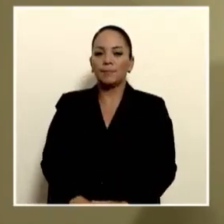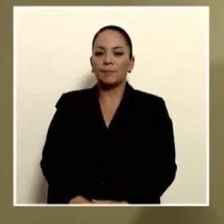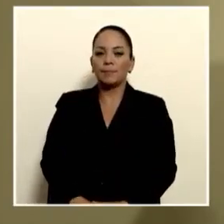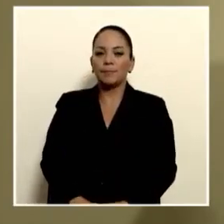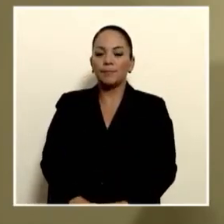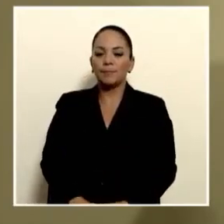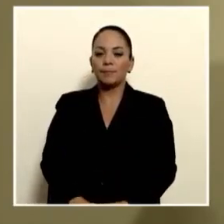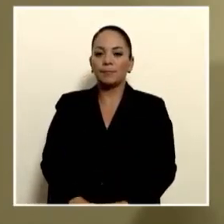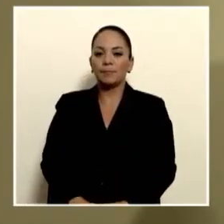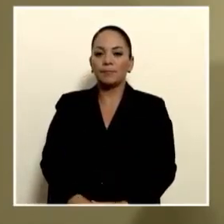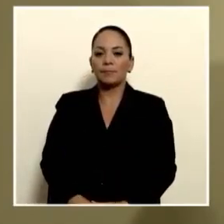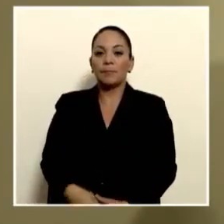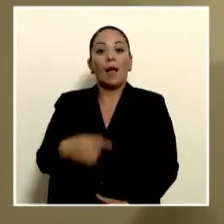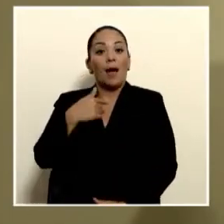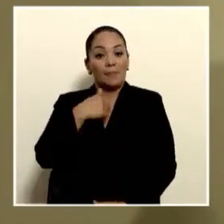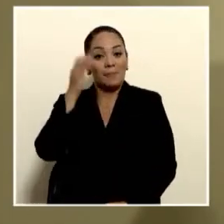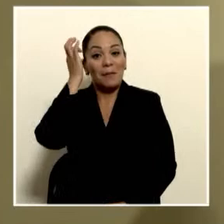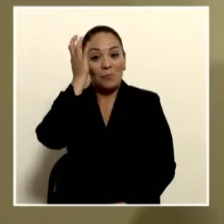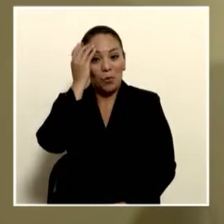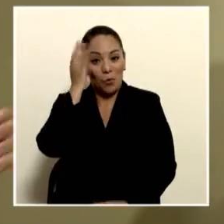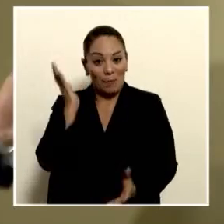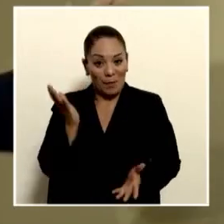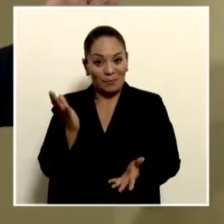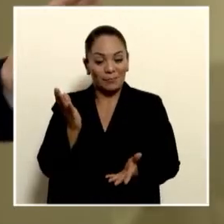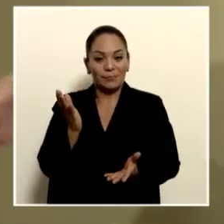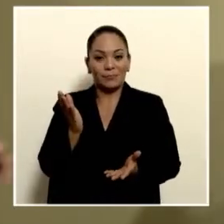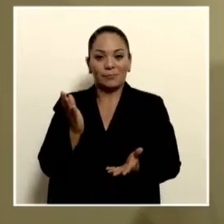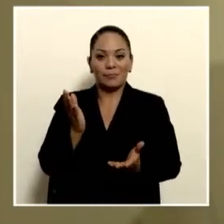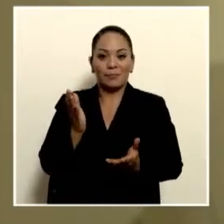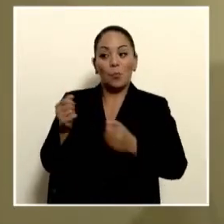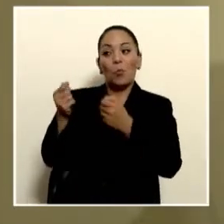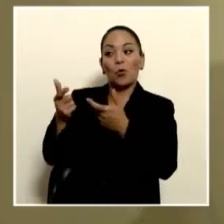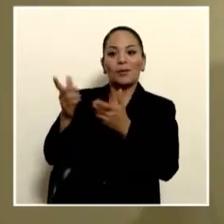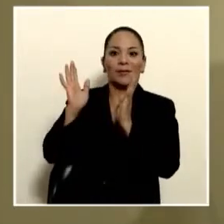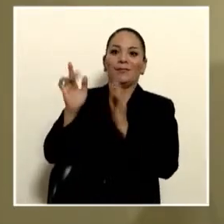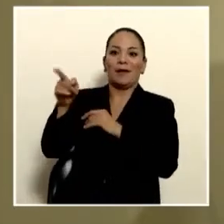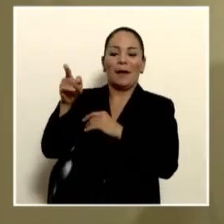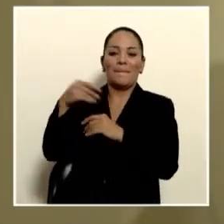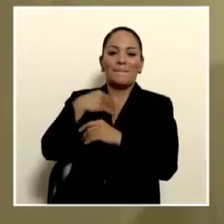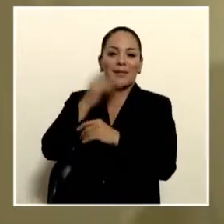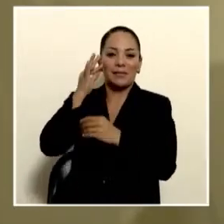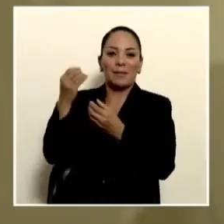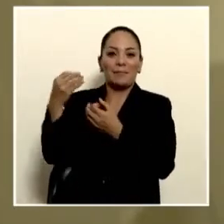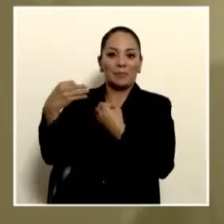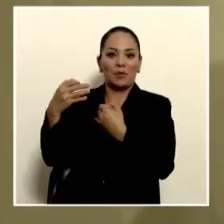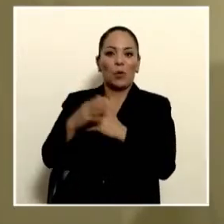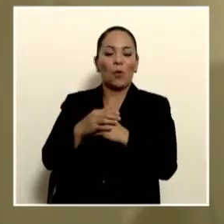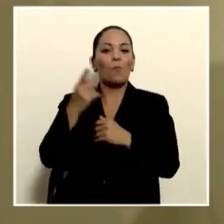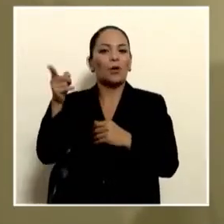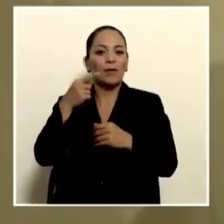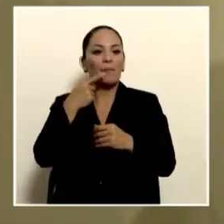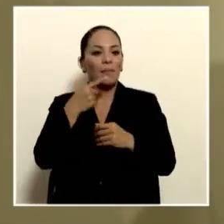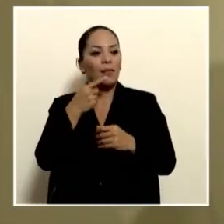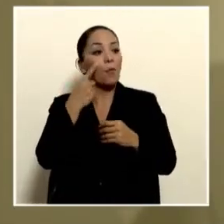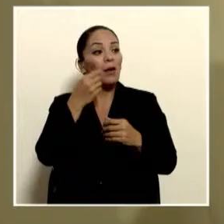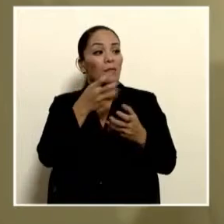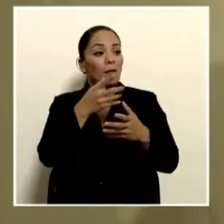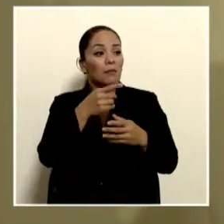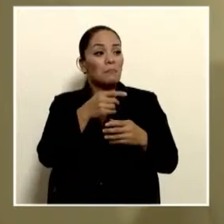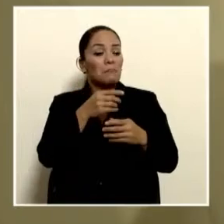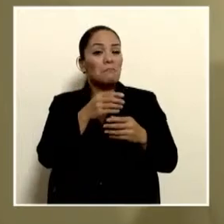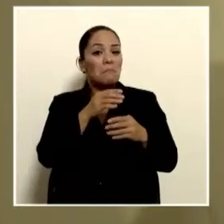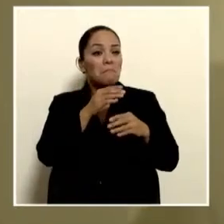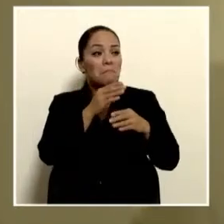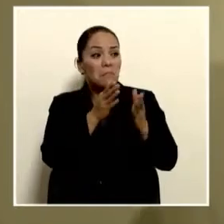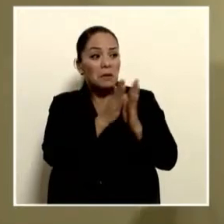¿Verdad? A mí me preocupa cuando ciertos ministros, y por dicha la ministra me informó, me pidieron esta cita, los voy a atender. ¿Qué le parece? Sí,